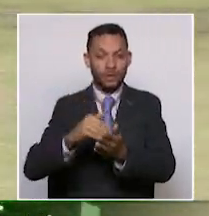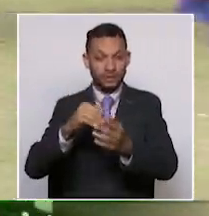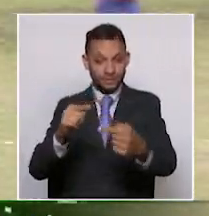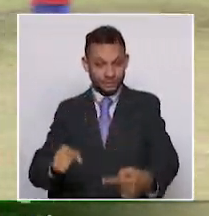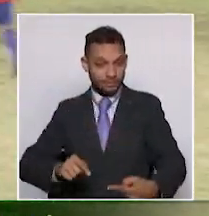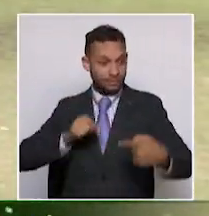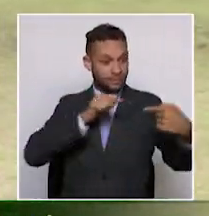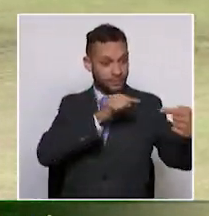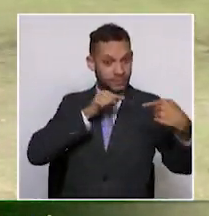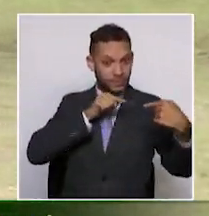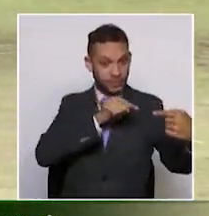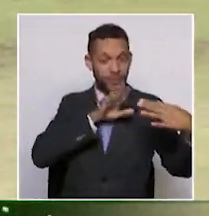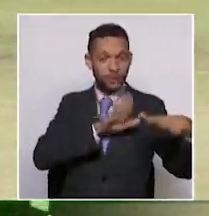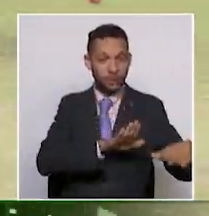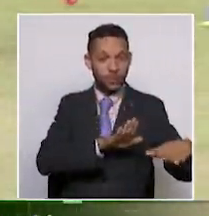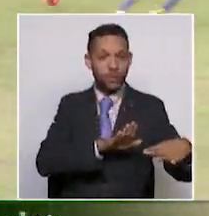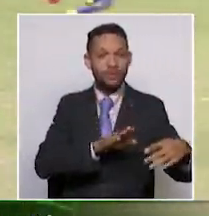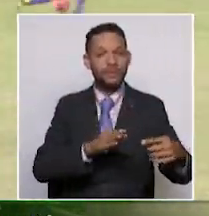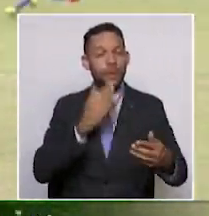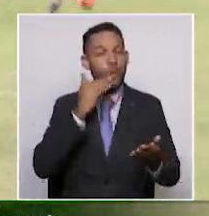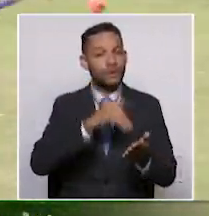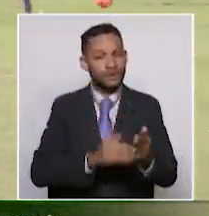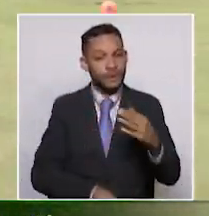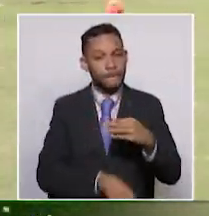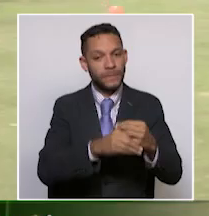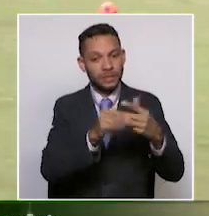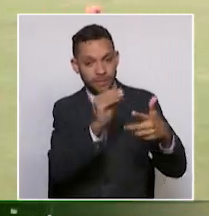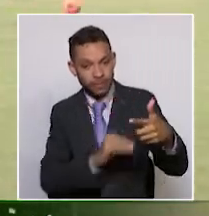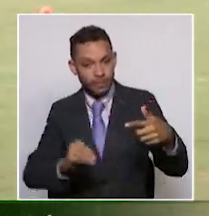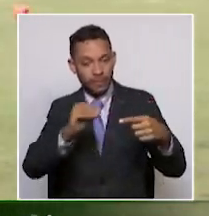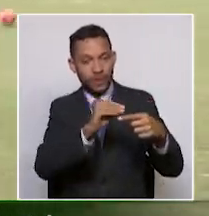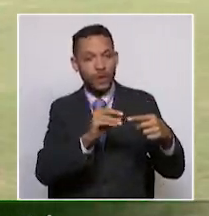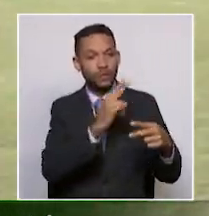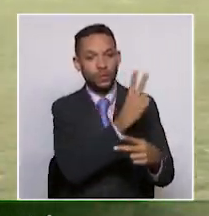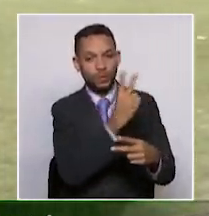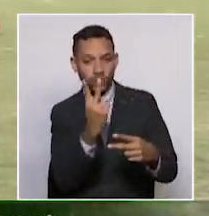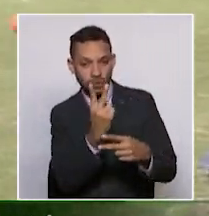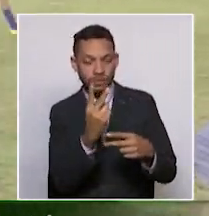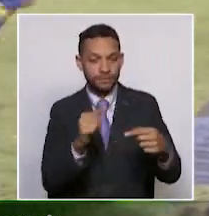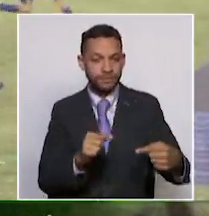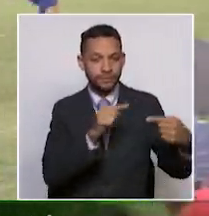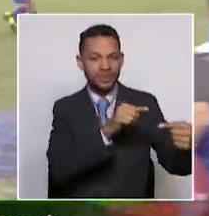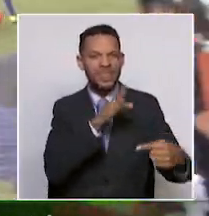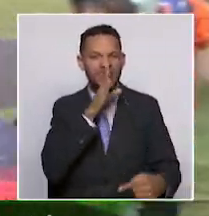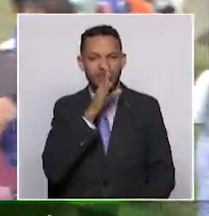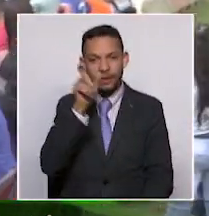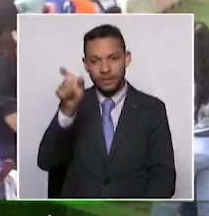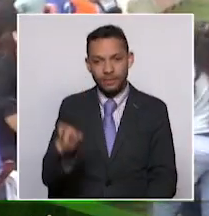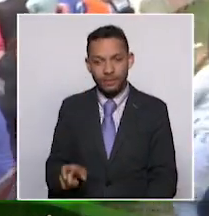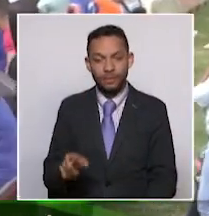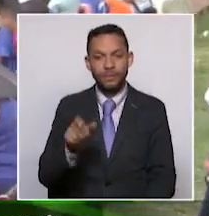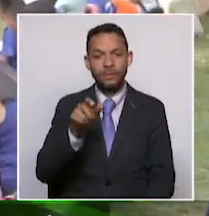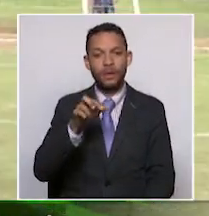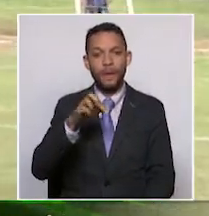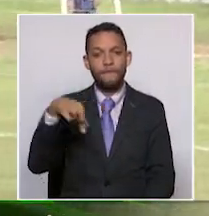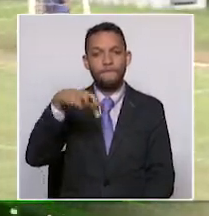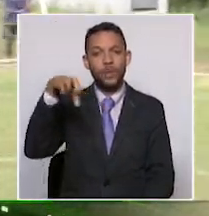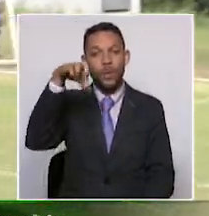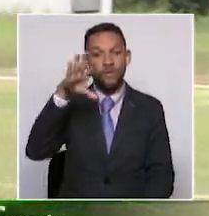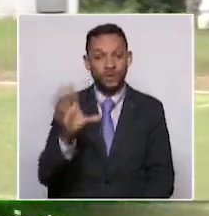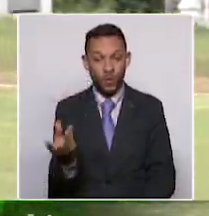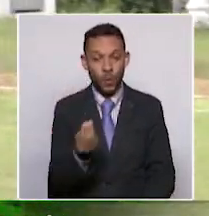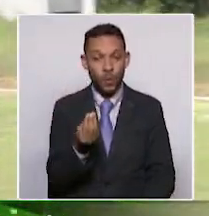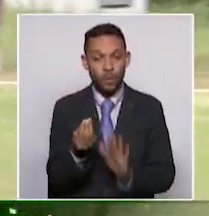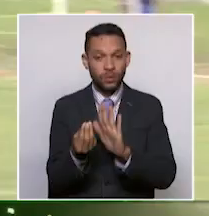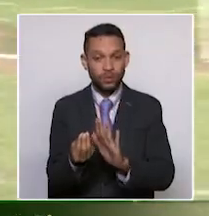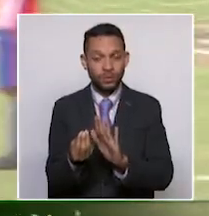de Karting Cross, reafirmó la clasificación tras alcanzar un empate a 2 goles. La primera anotación fue para Profesionales por intermedio de John Alexander Montoya